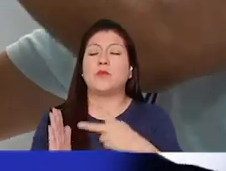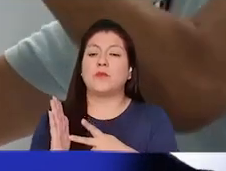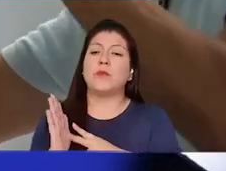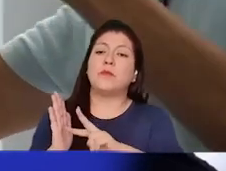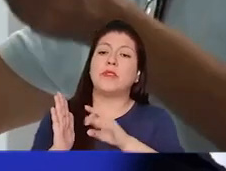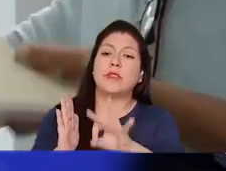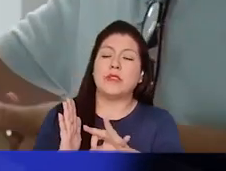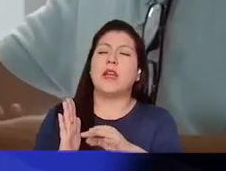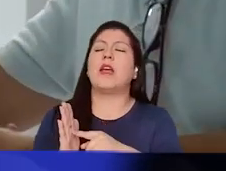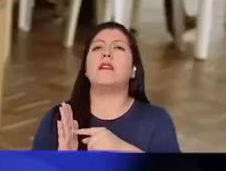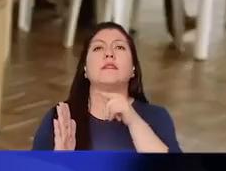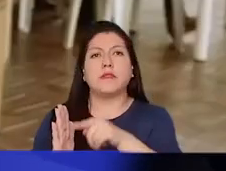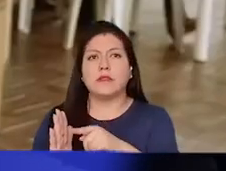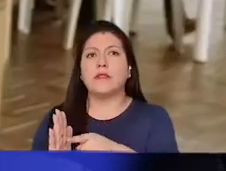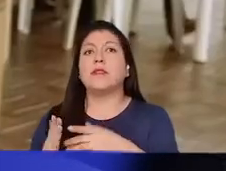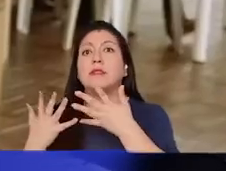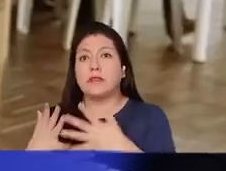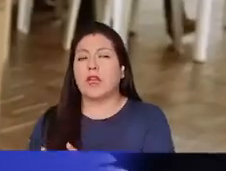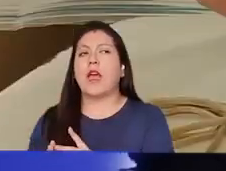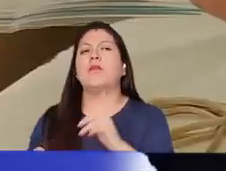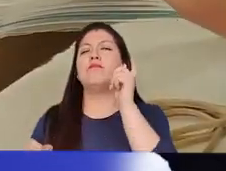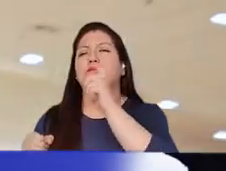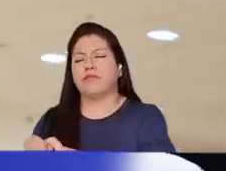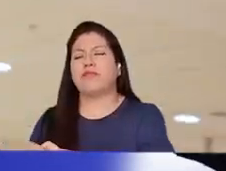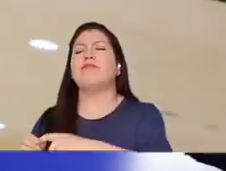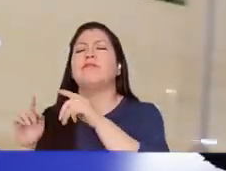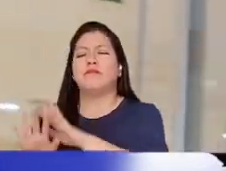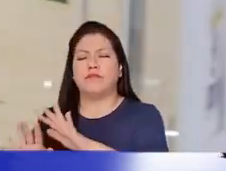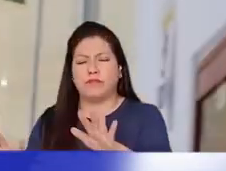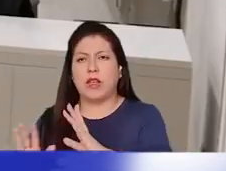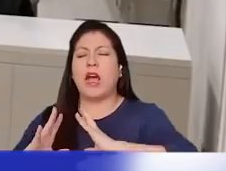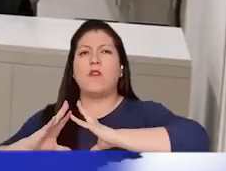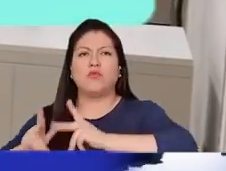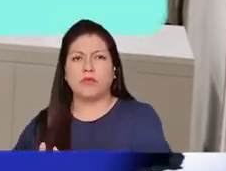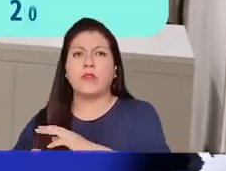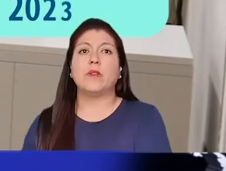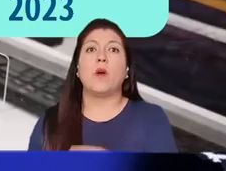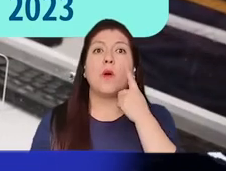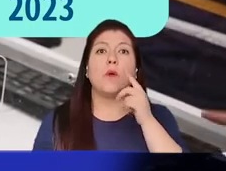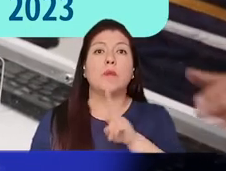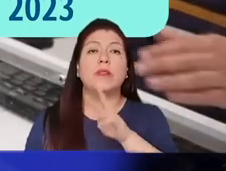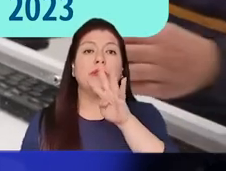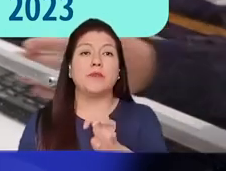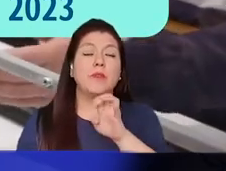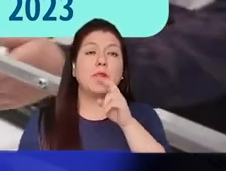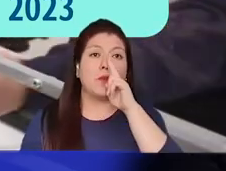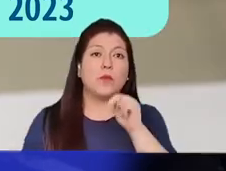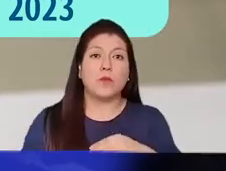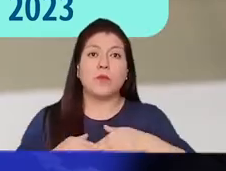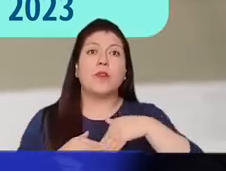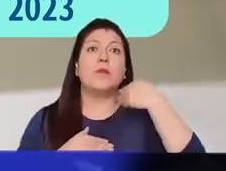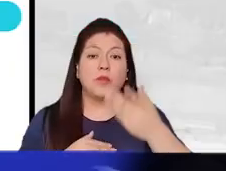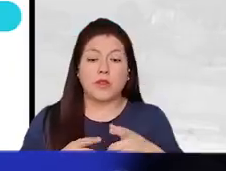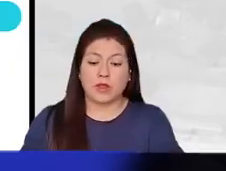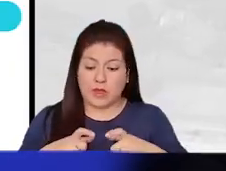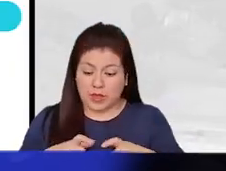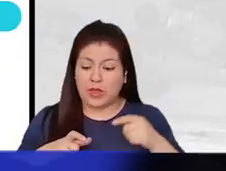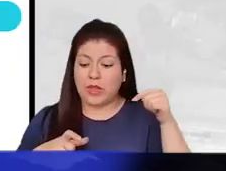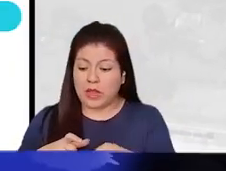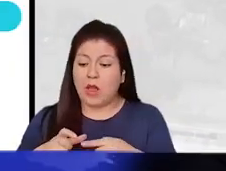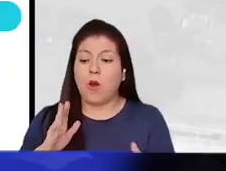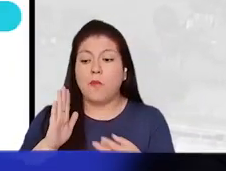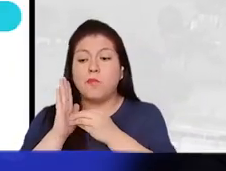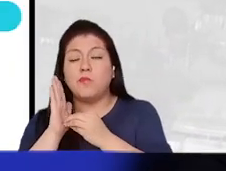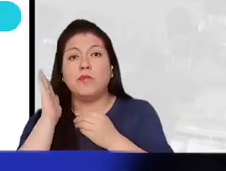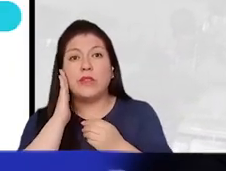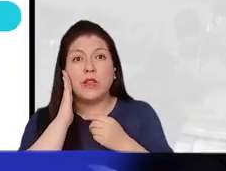2023 ingresaron de forma automática al censo electoral. Para aquellos que realizaron el trámite después del 29 de junio y ya tienen su documento